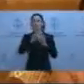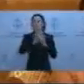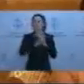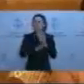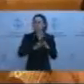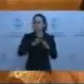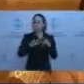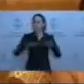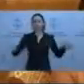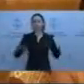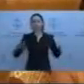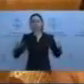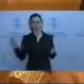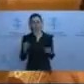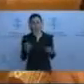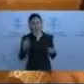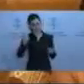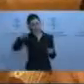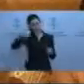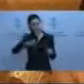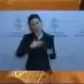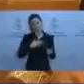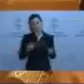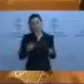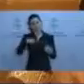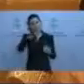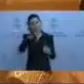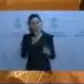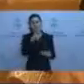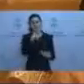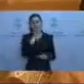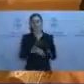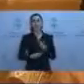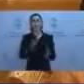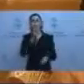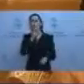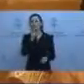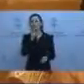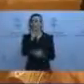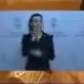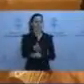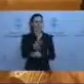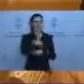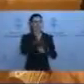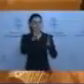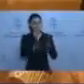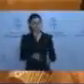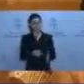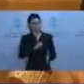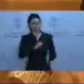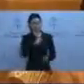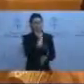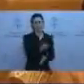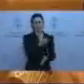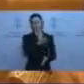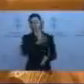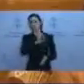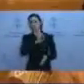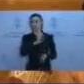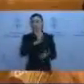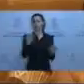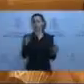tiene que abrirlos, que yo sepa. Yo no sé ahora cómo vamos a hacer, no sé cómo se podría sancionar usted a usted mismo o si le puede sancionar al